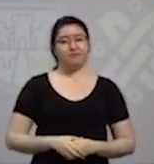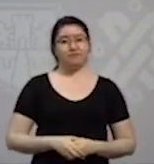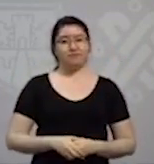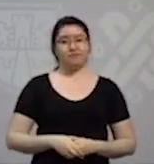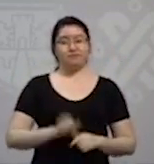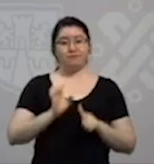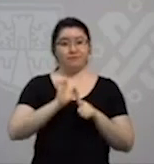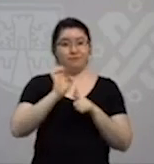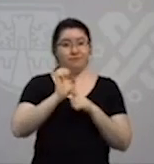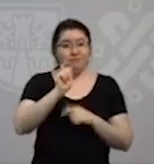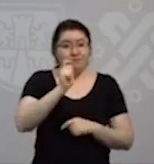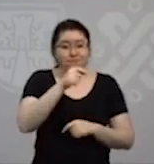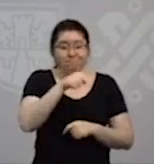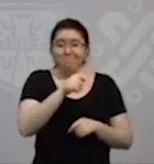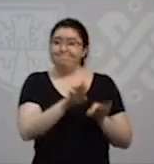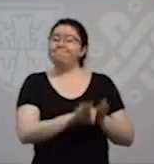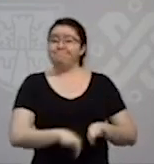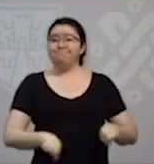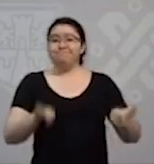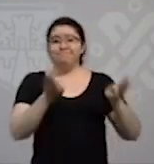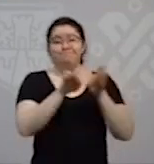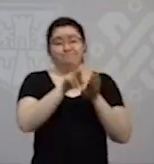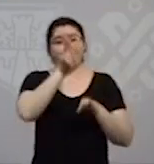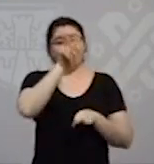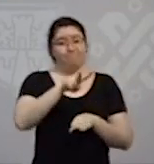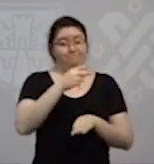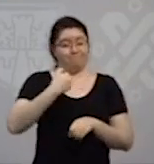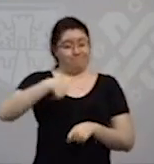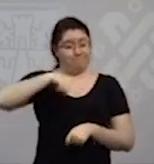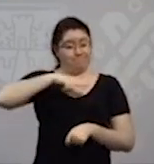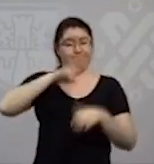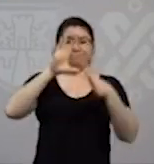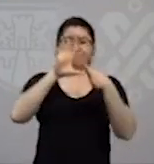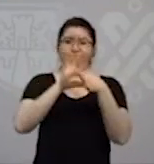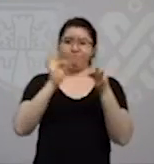Entonces, esto es importante, lo hemos dicho varias veces.